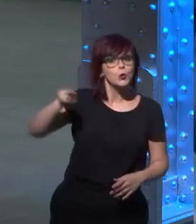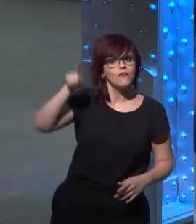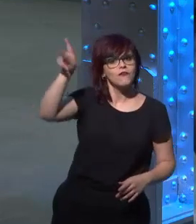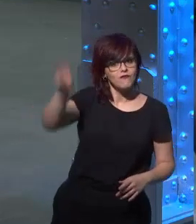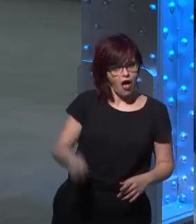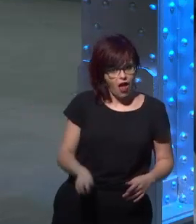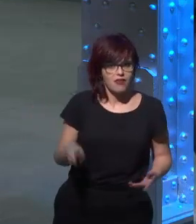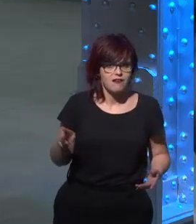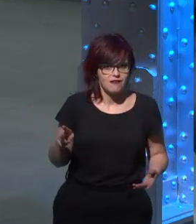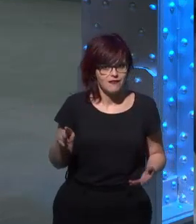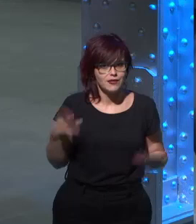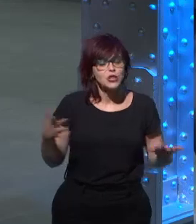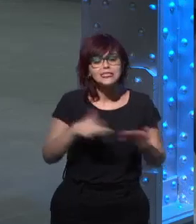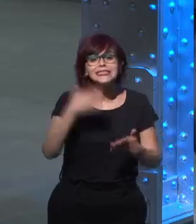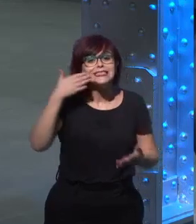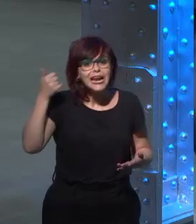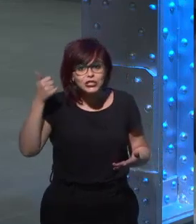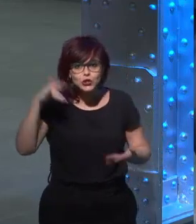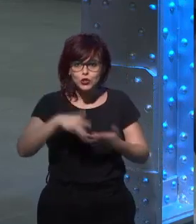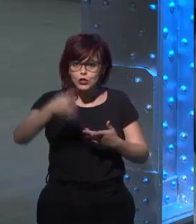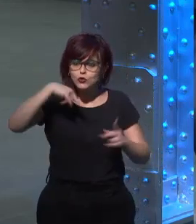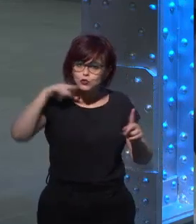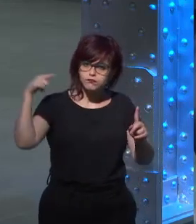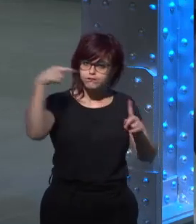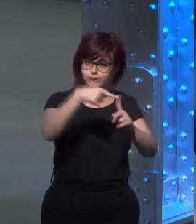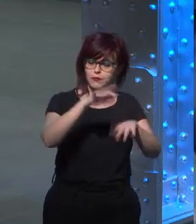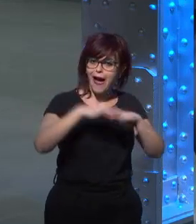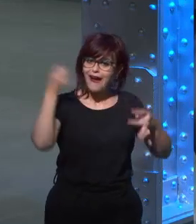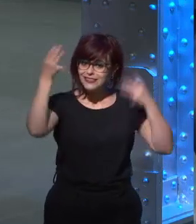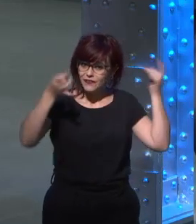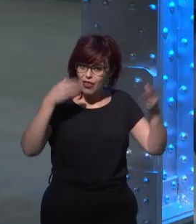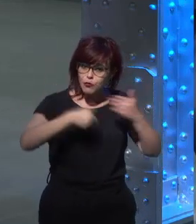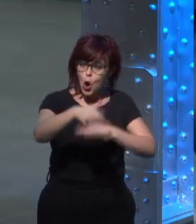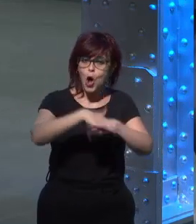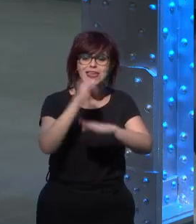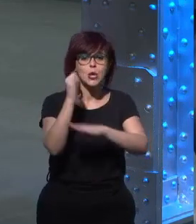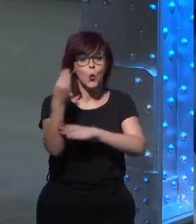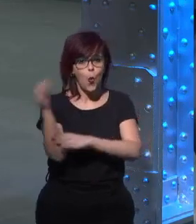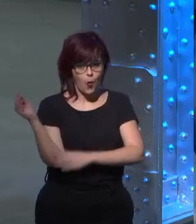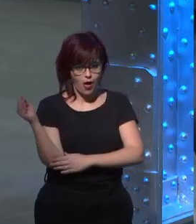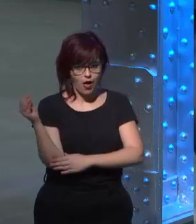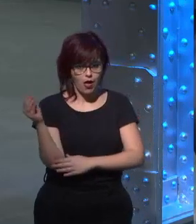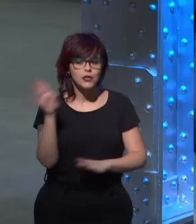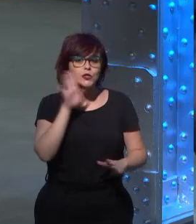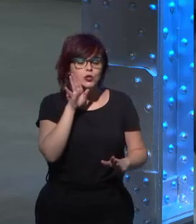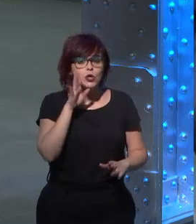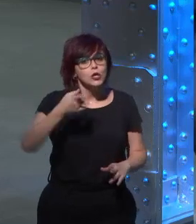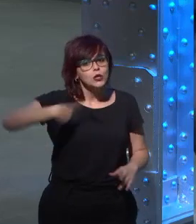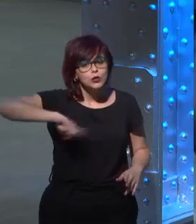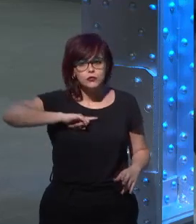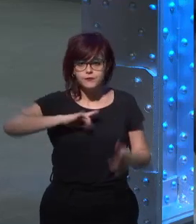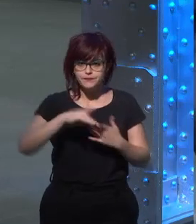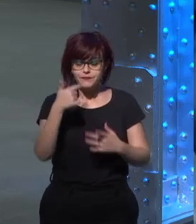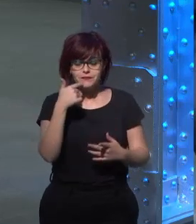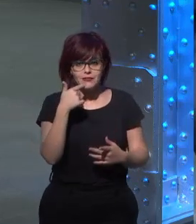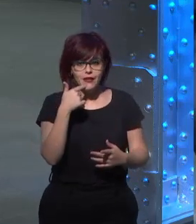Por eso yo creo que ese talento, al cual vamos a centrar, como decía antes, la actividad del INJUVE, ese talento, decía